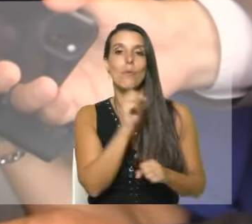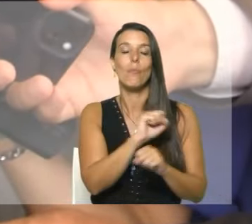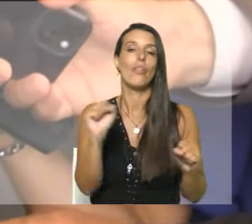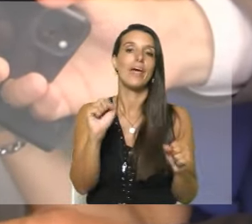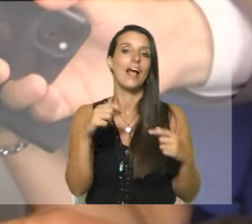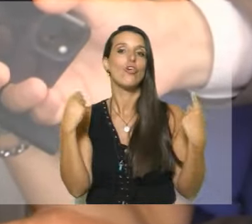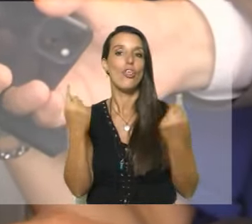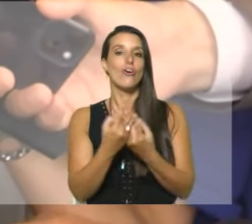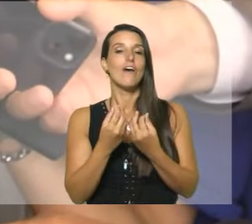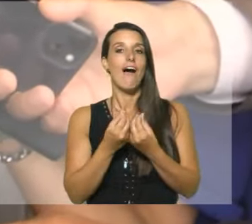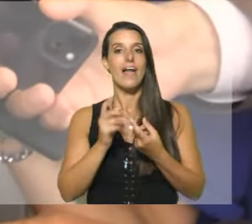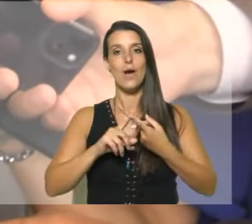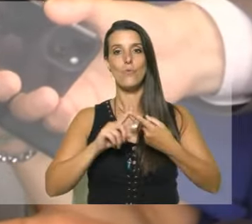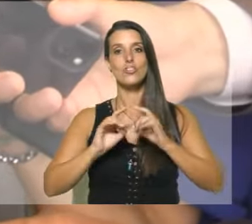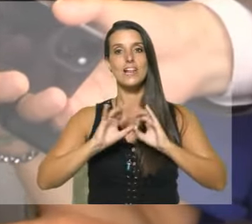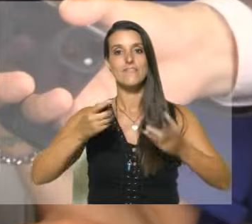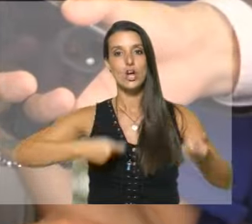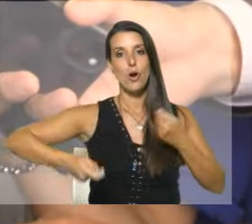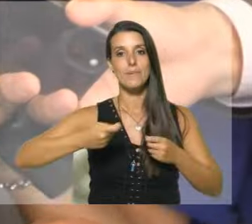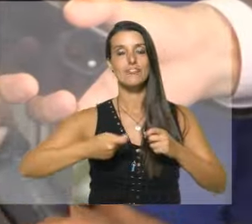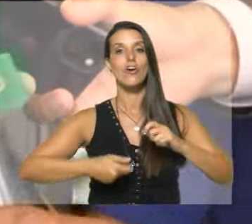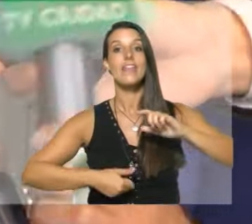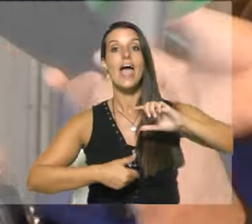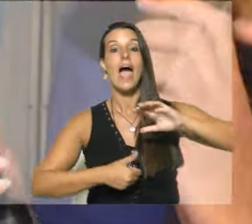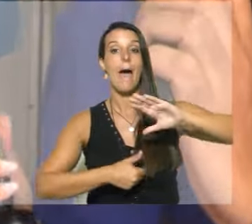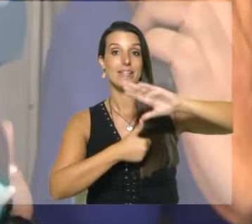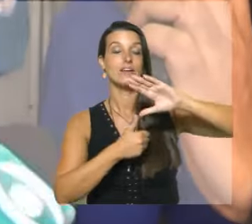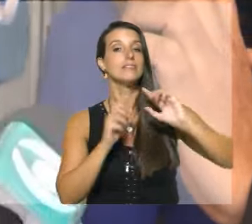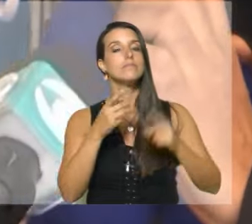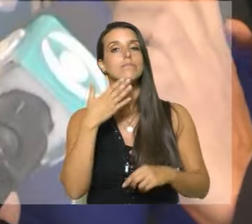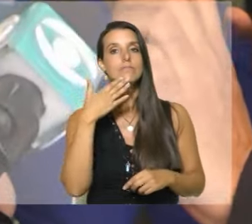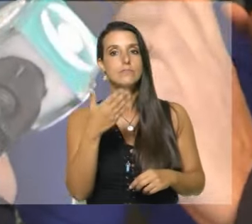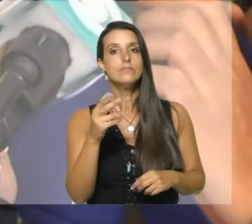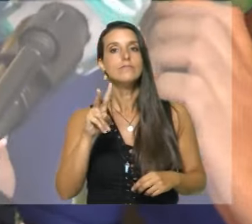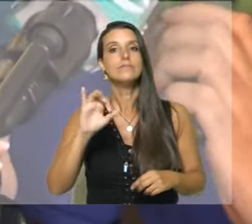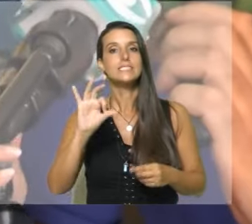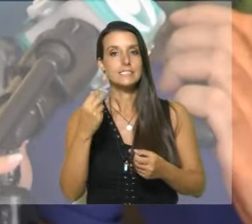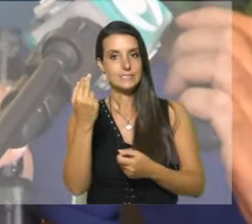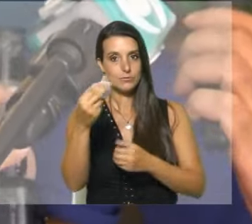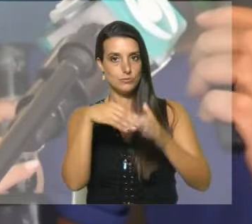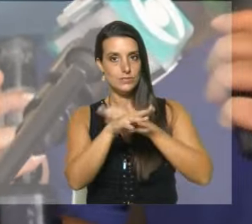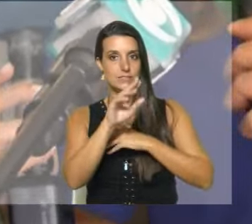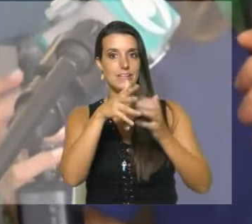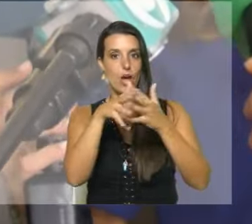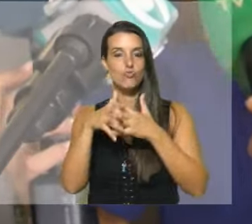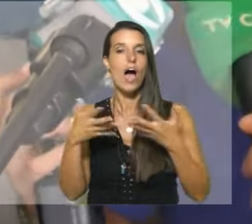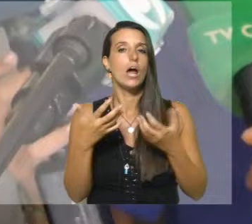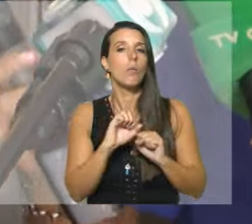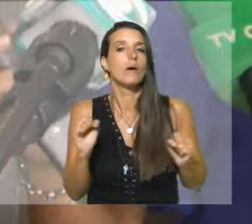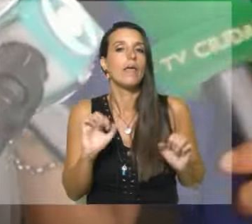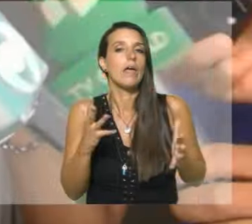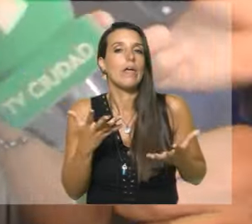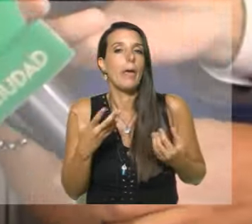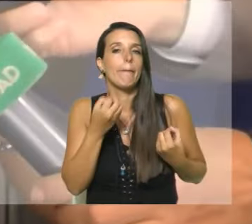incorporarnos al Acuerdo de Libre Comercio de América del Norte. Precisamente, el aspecto del visado, ¿cuál es la situación hoy por hoy que permitiría en sí a los